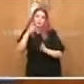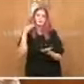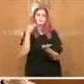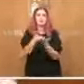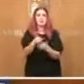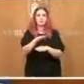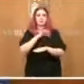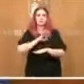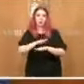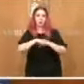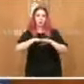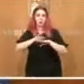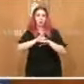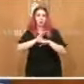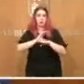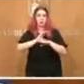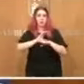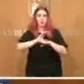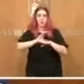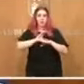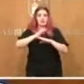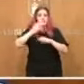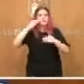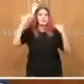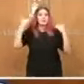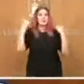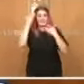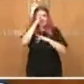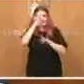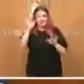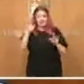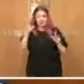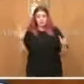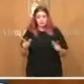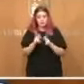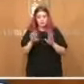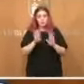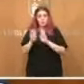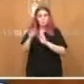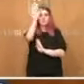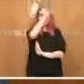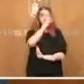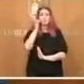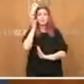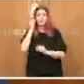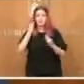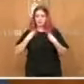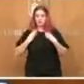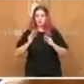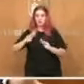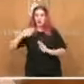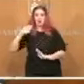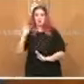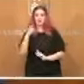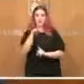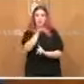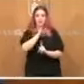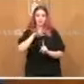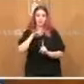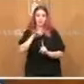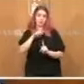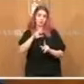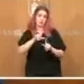señor consejero, responsabilidad y sensibilidad social con los vecinos y vecinas que han visto afectadas sus viviendas en el entorno de las